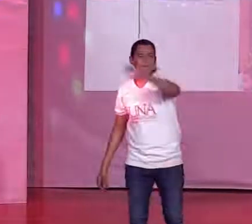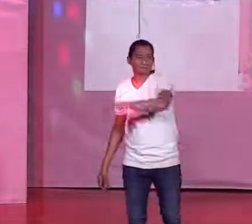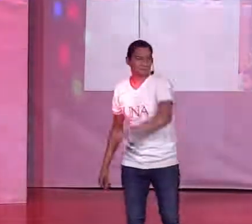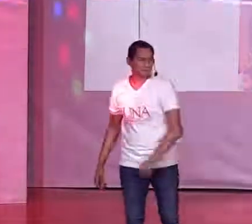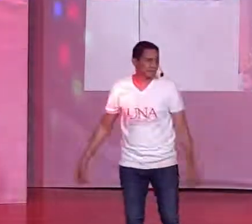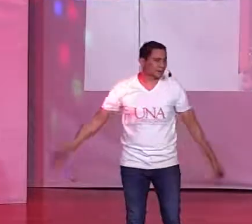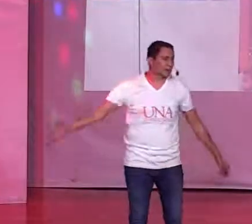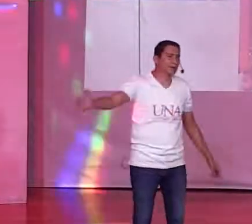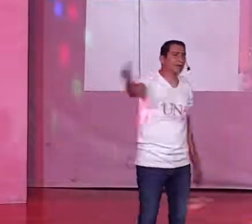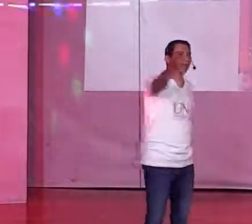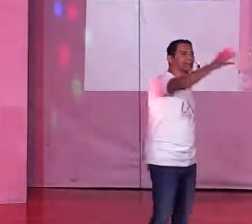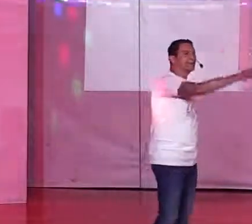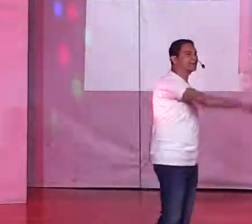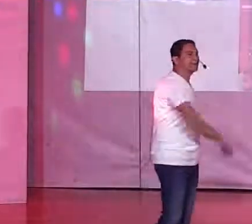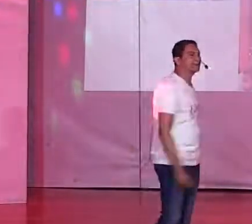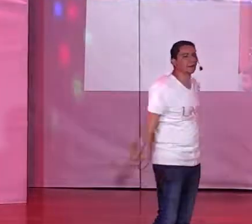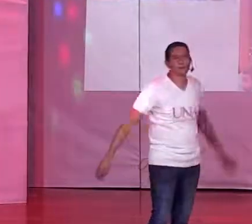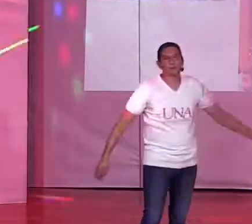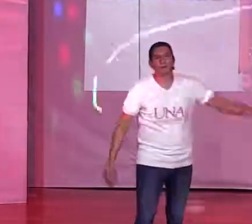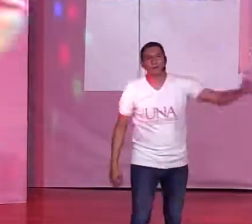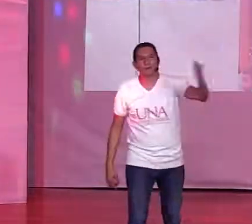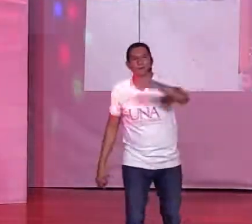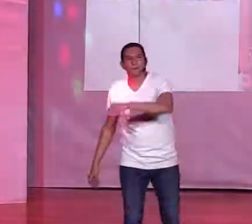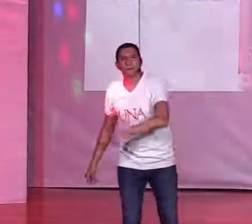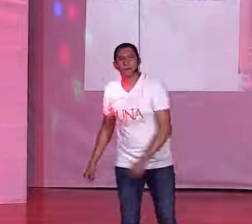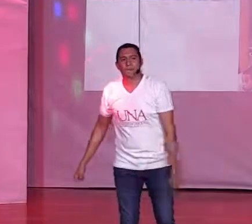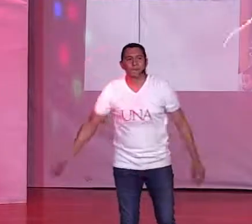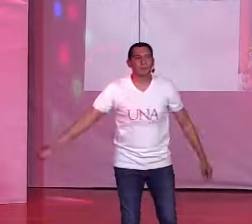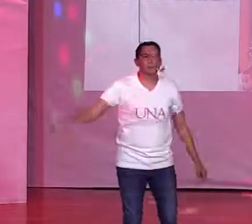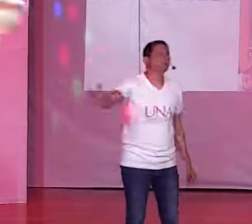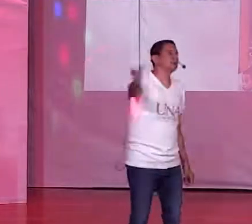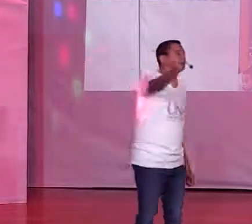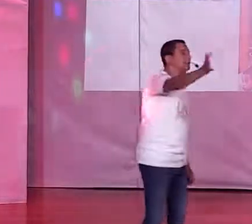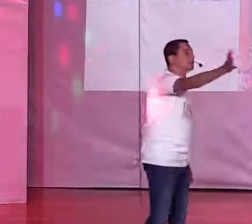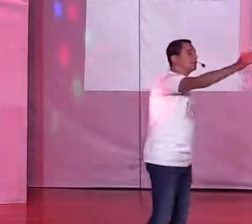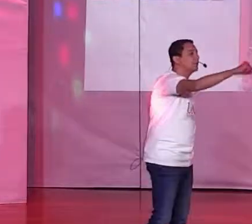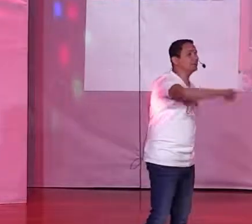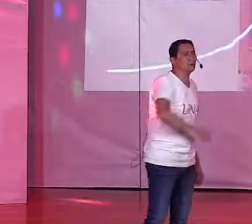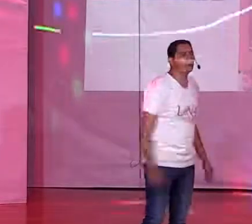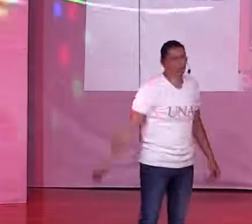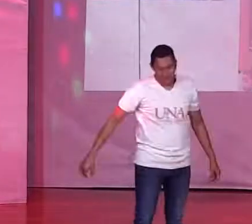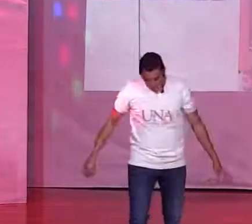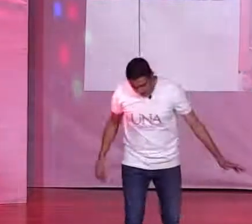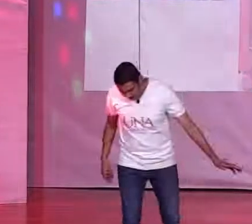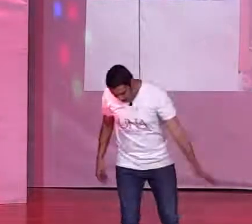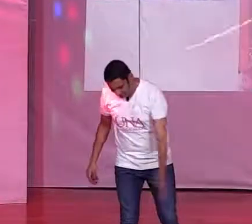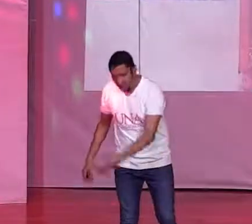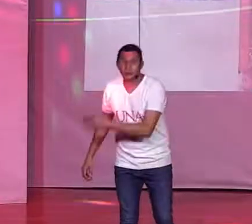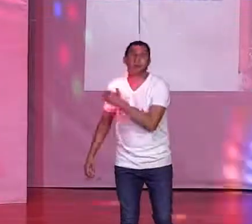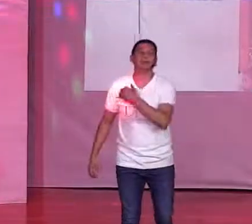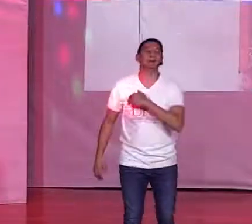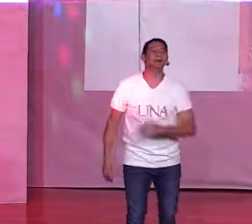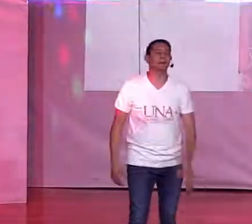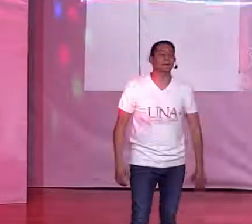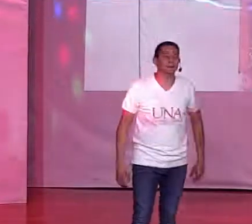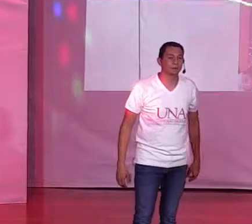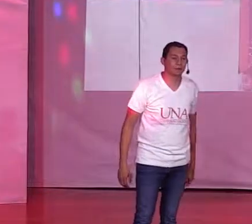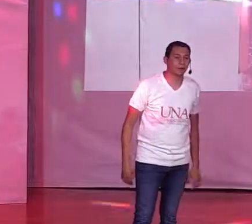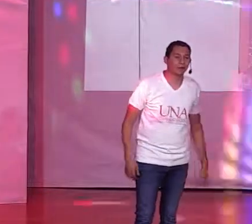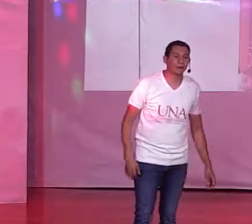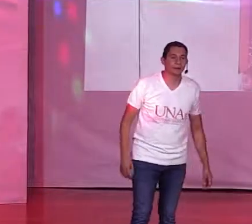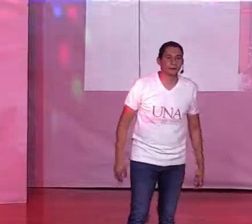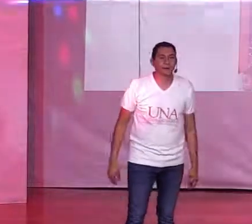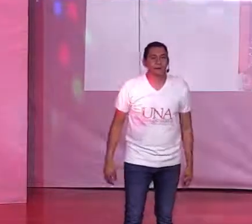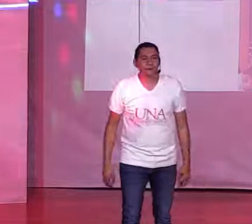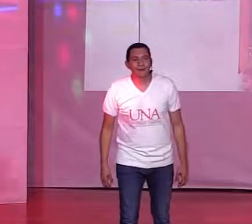www.vidaestudiantil/inducción. Excelente. @una.ac.cr. Bueno, aquí nos echaron un poquillo de humo y también nos dijeron que pasaron hasta perros